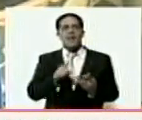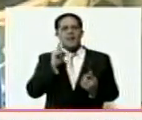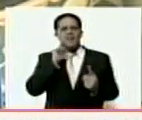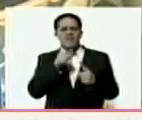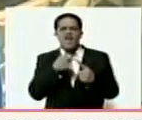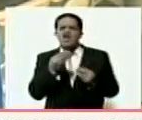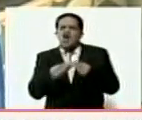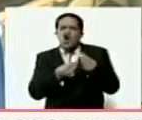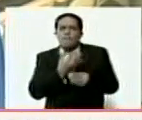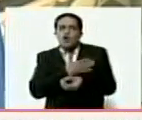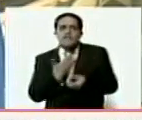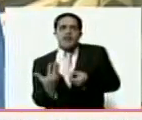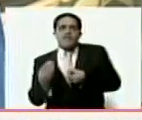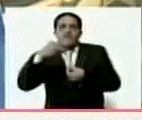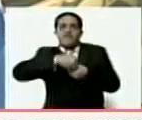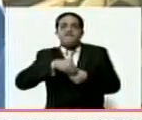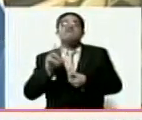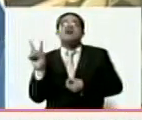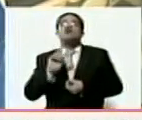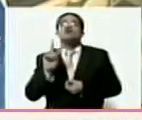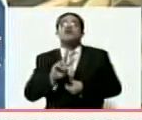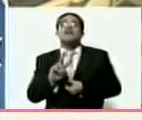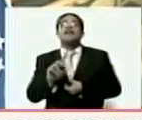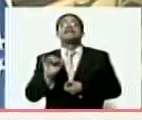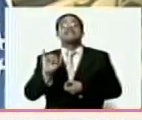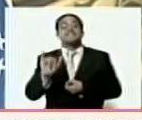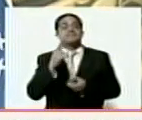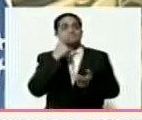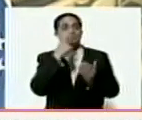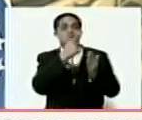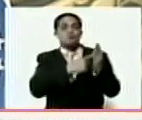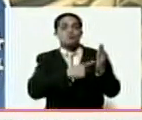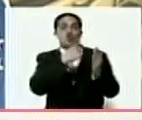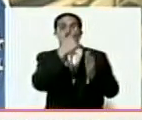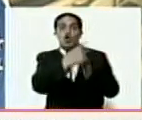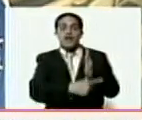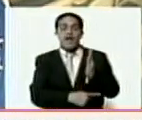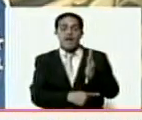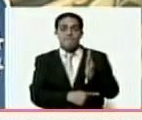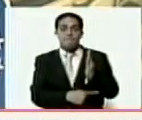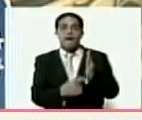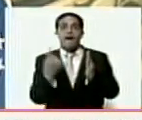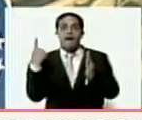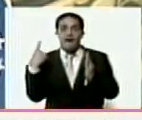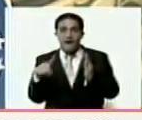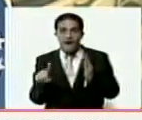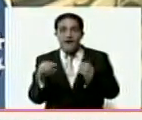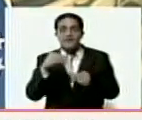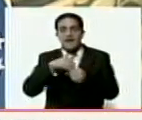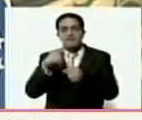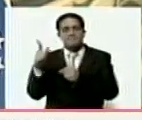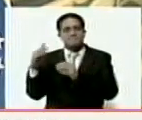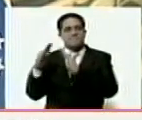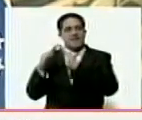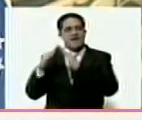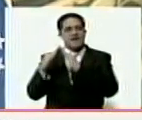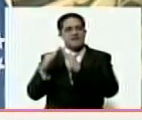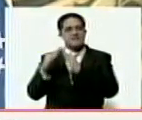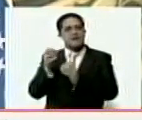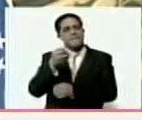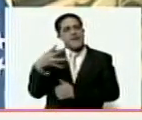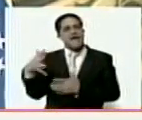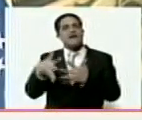a Venezuela, con la participación y una agenda también distribuida y desarrollada desde la Casa Blanca bajo